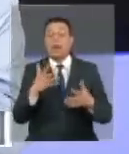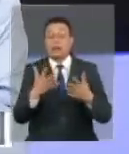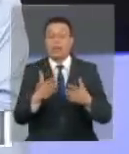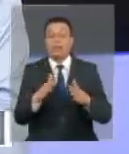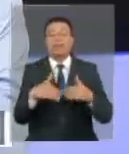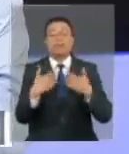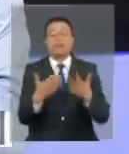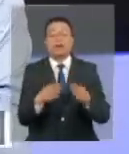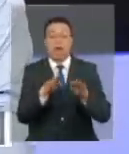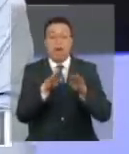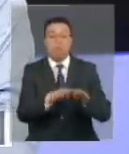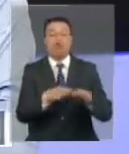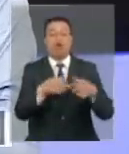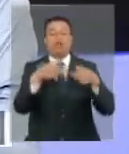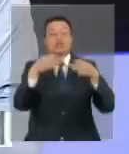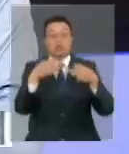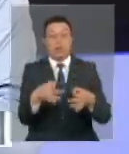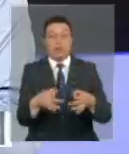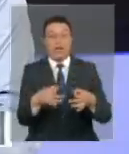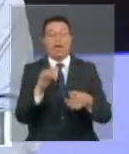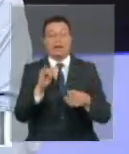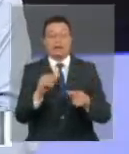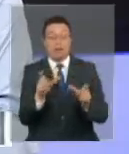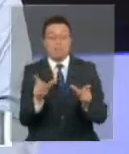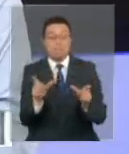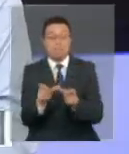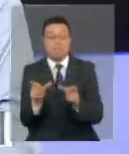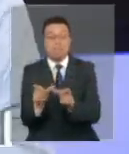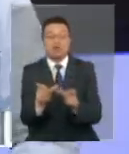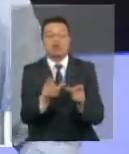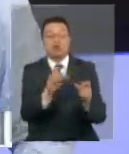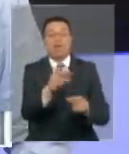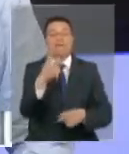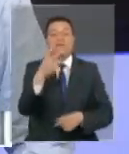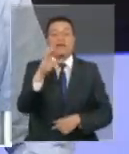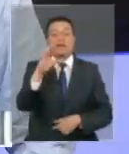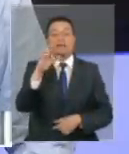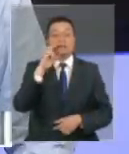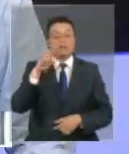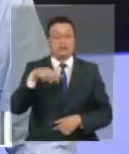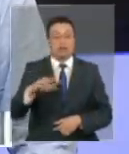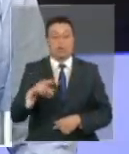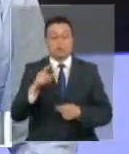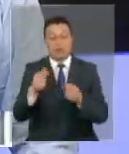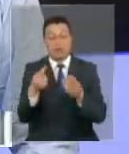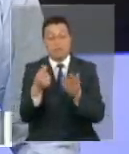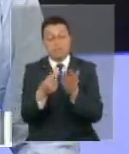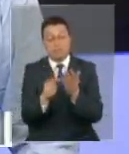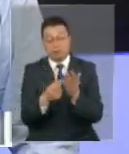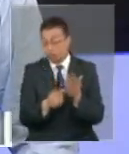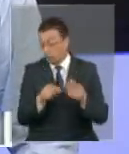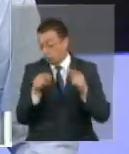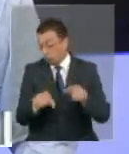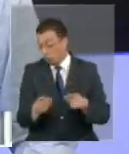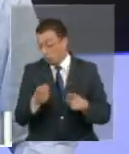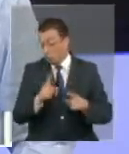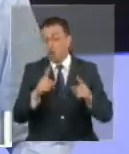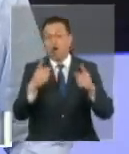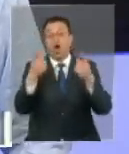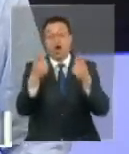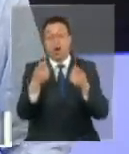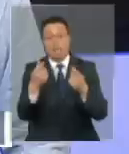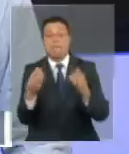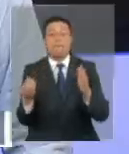darle apoyo en seguridad y en protección a nuestros vecinos. Y respecto del presupuesto... no necesariamente es más